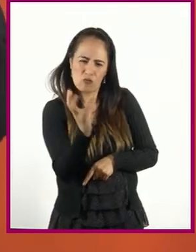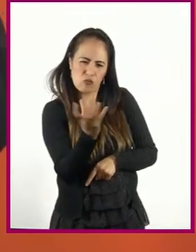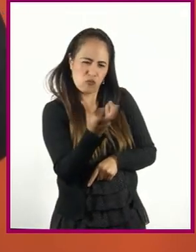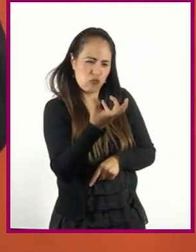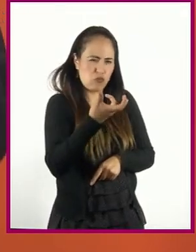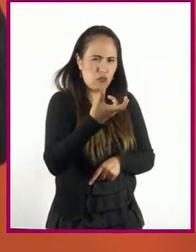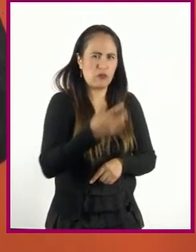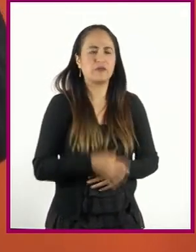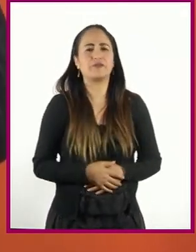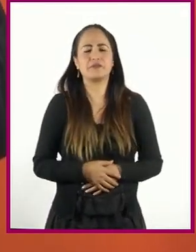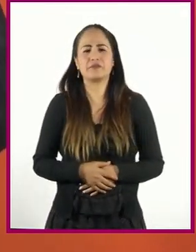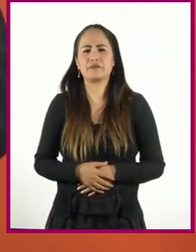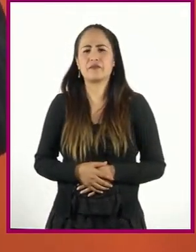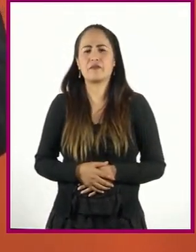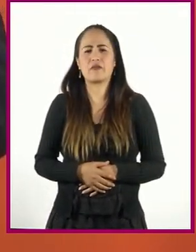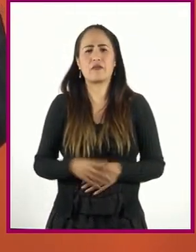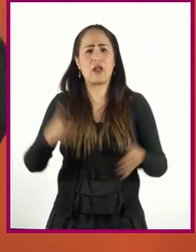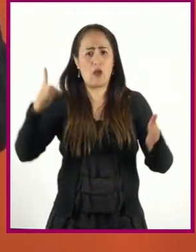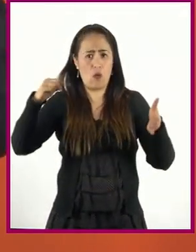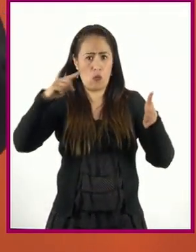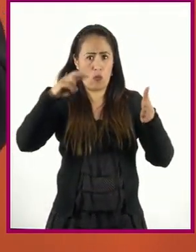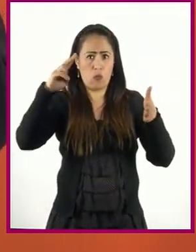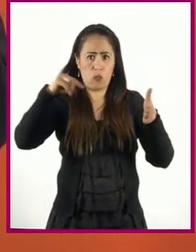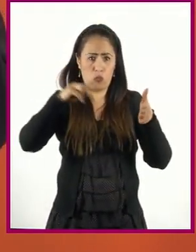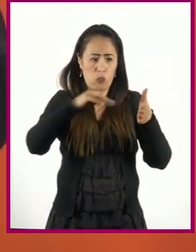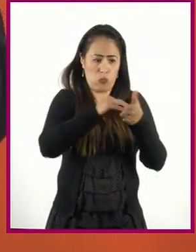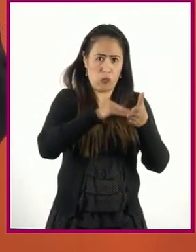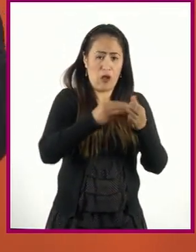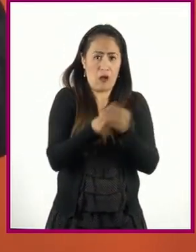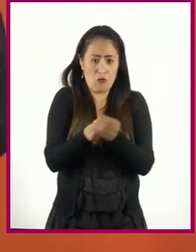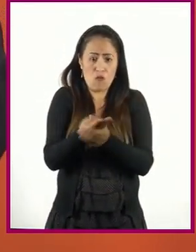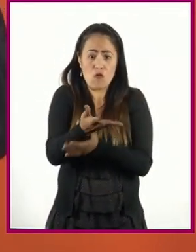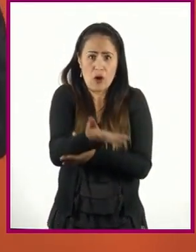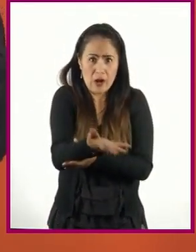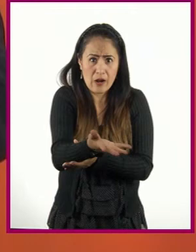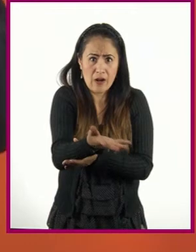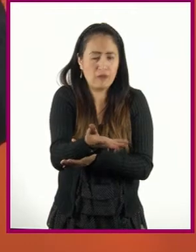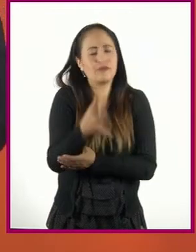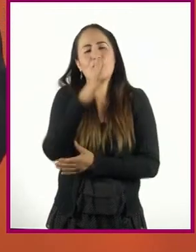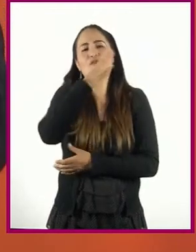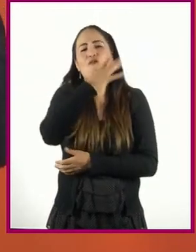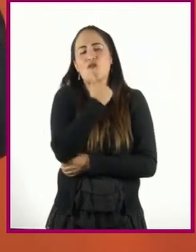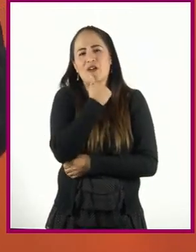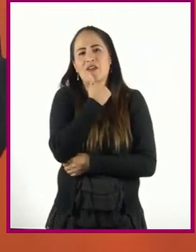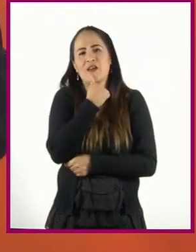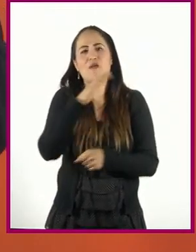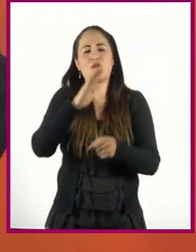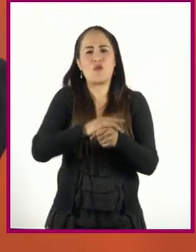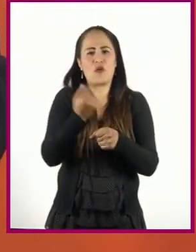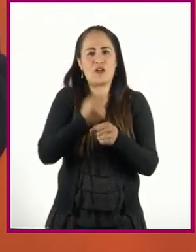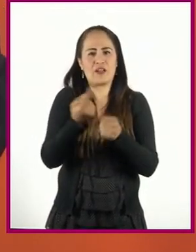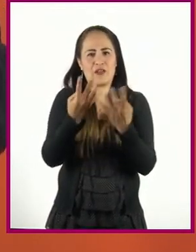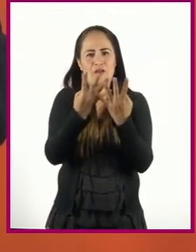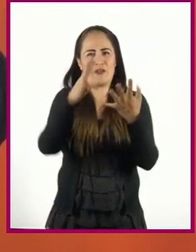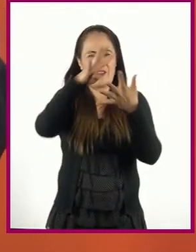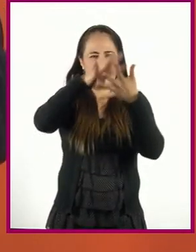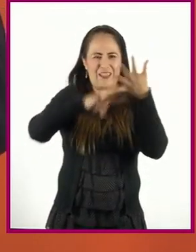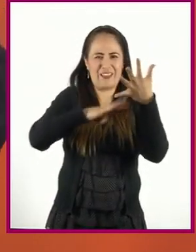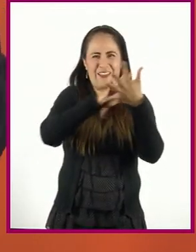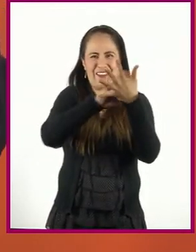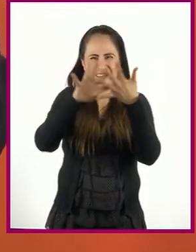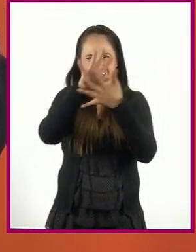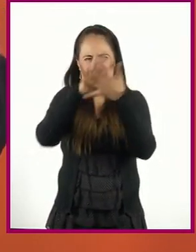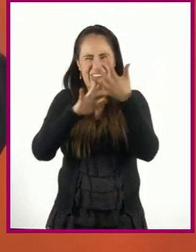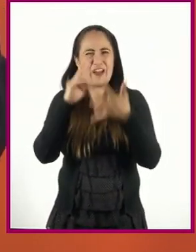microondas no pueden salir de la cavidad de cocción. Esto se debe a los orificios de la malla metálica que se